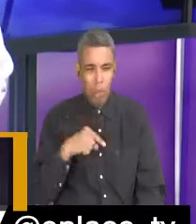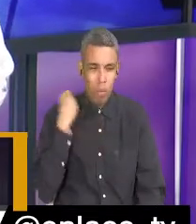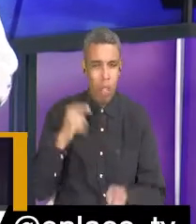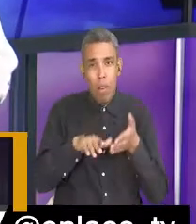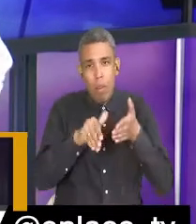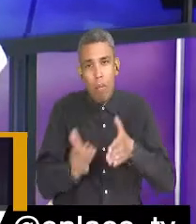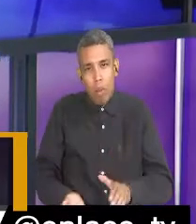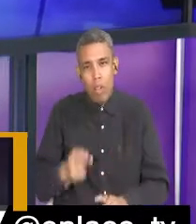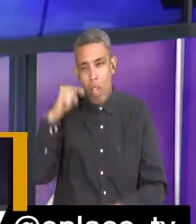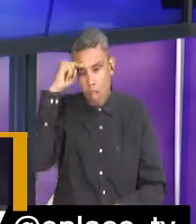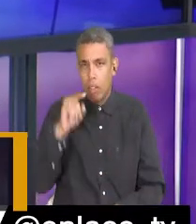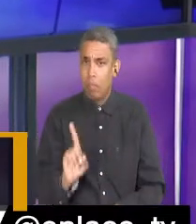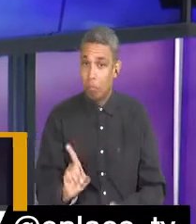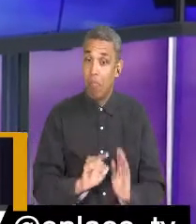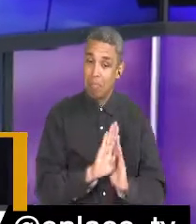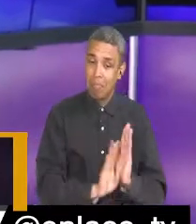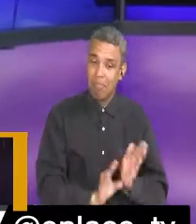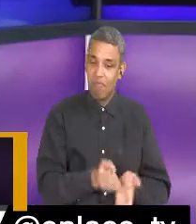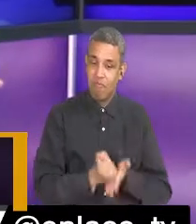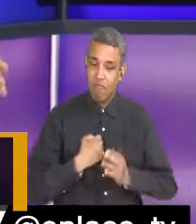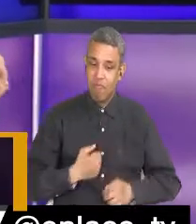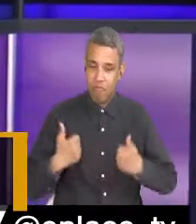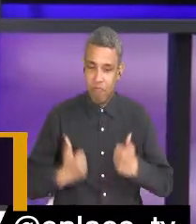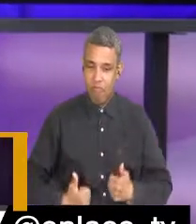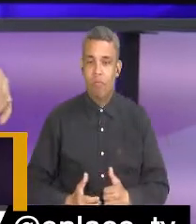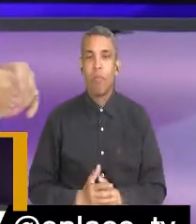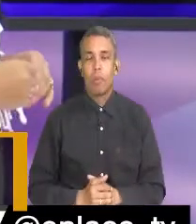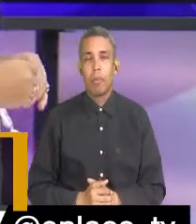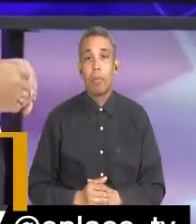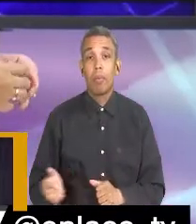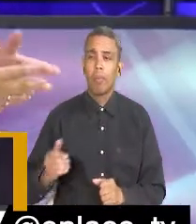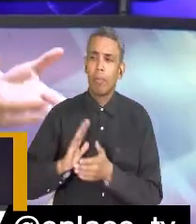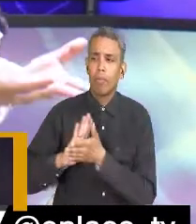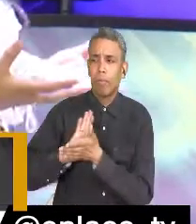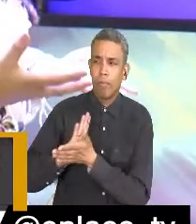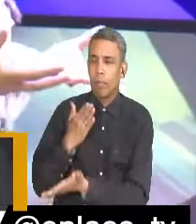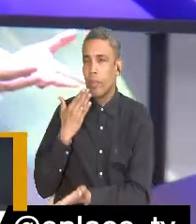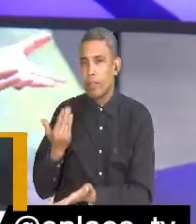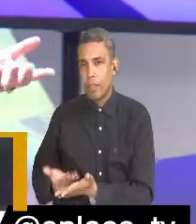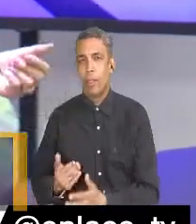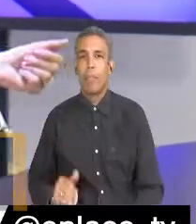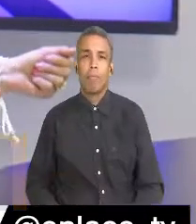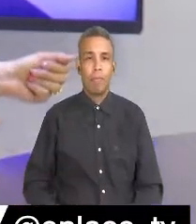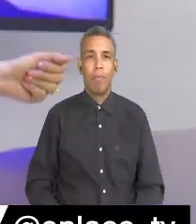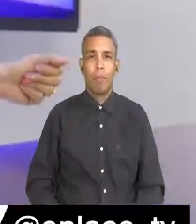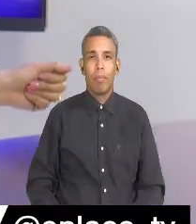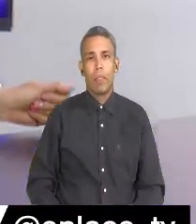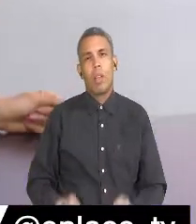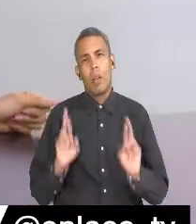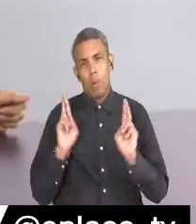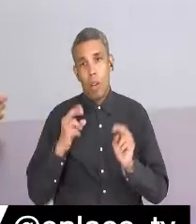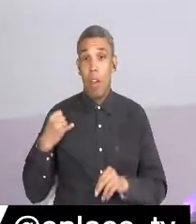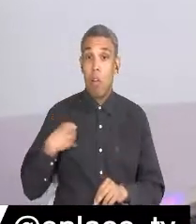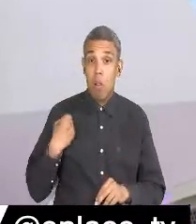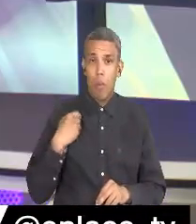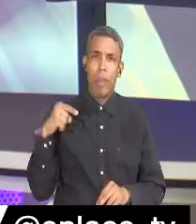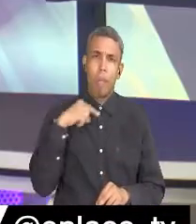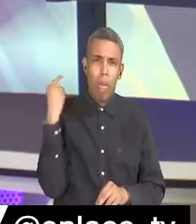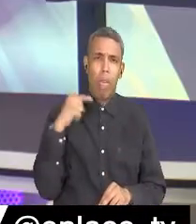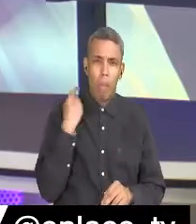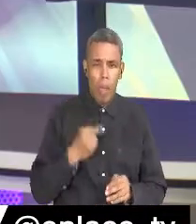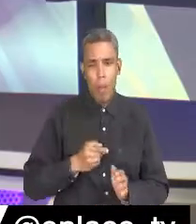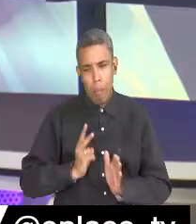gracias por haber aceptado nuestra invitación y podernos hablar un poco de esta situación tan difícil que se presenta en la ciudad. Esperamos que no se repitan este tipo de casos con tanta